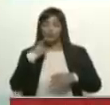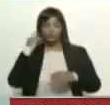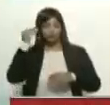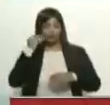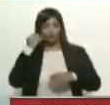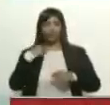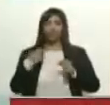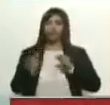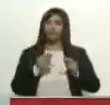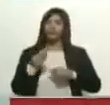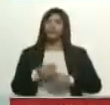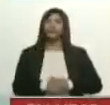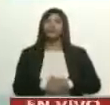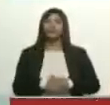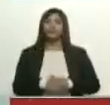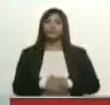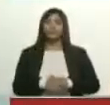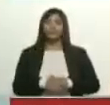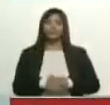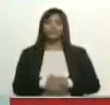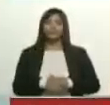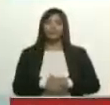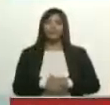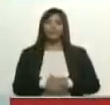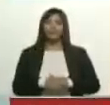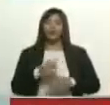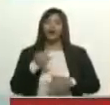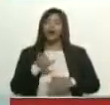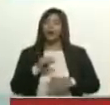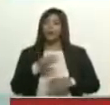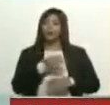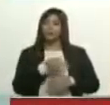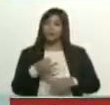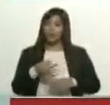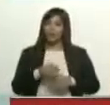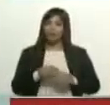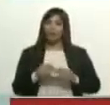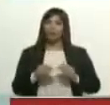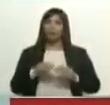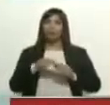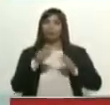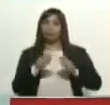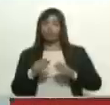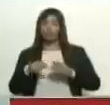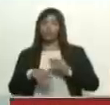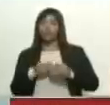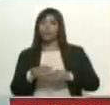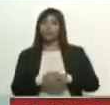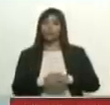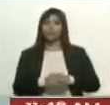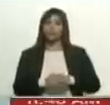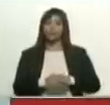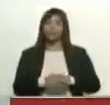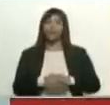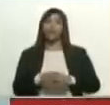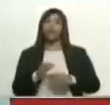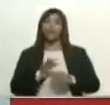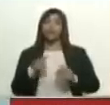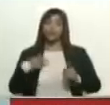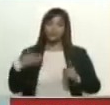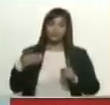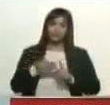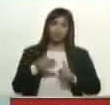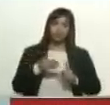hemos debatido, ha sido el lawfare. El lawfare como método de